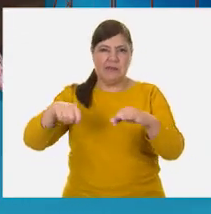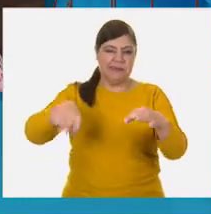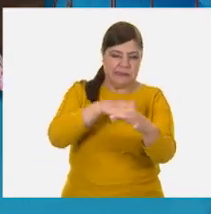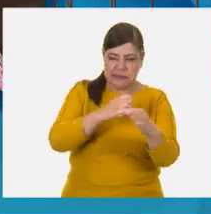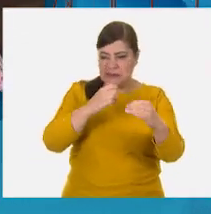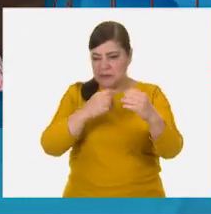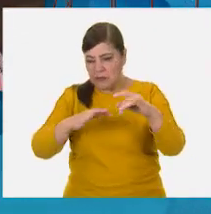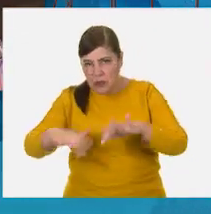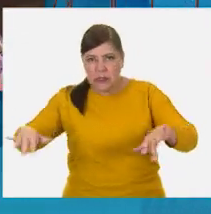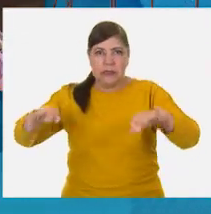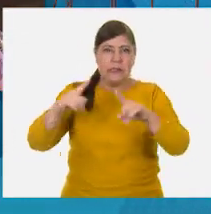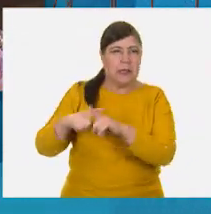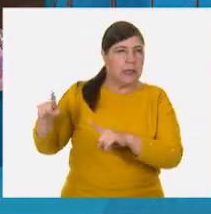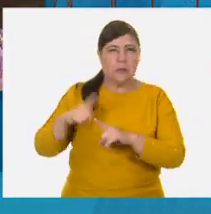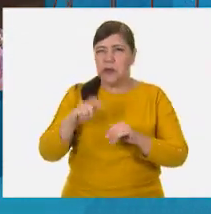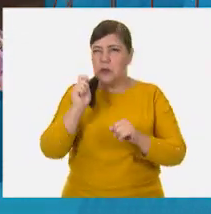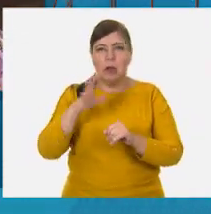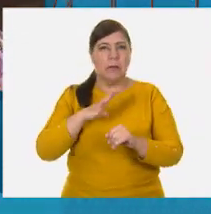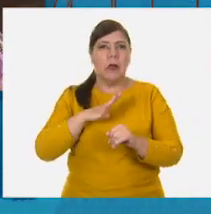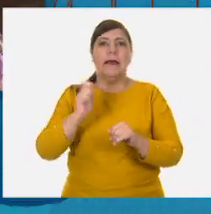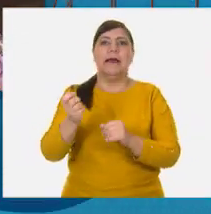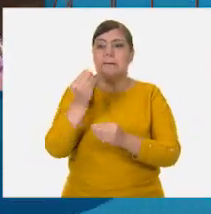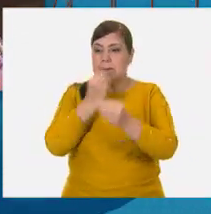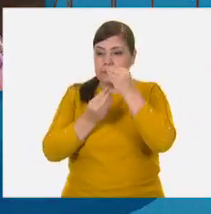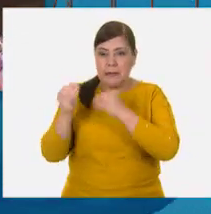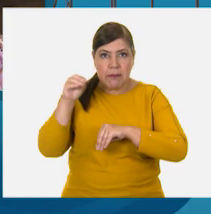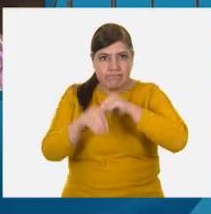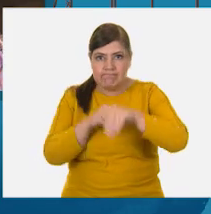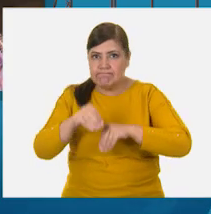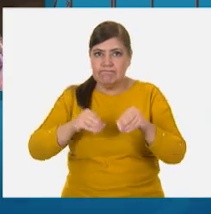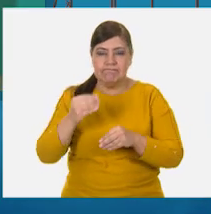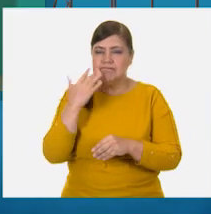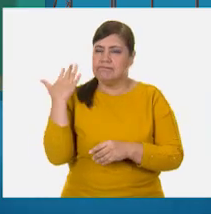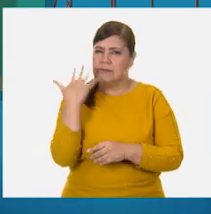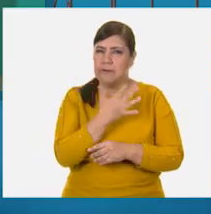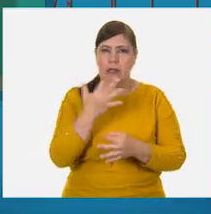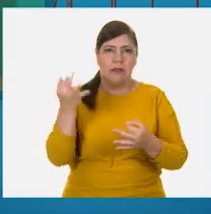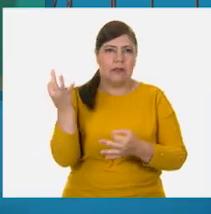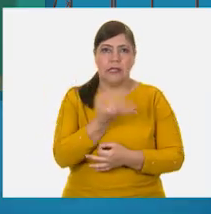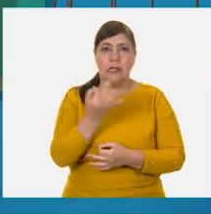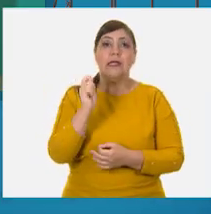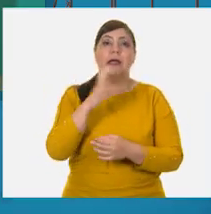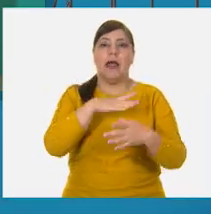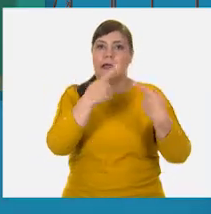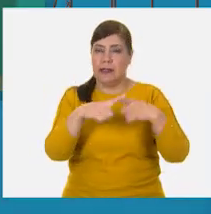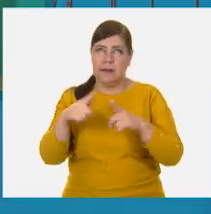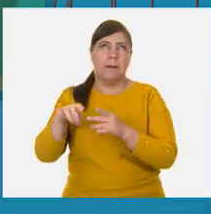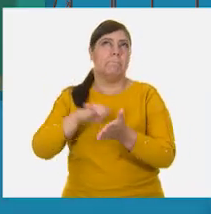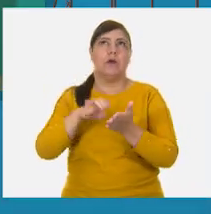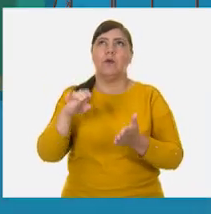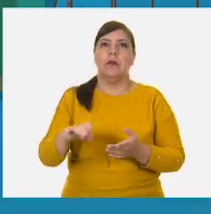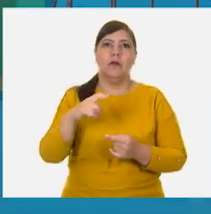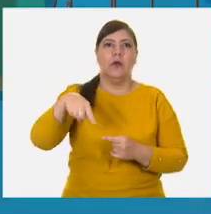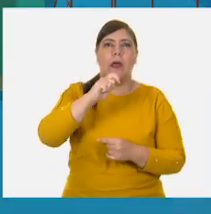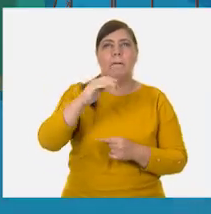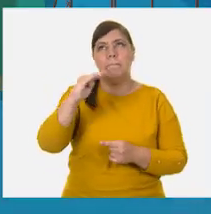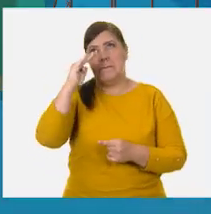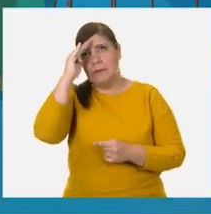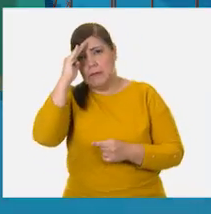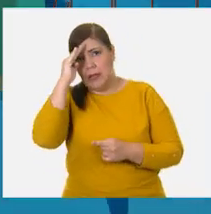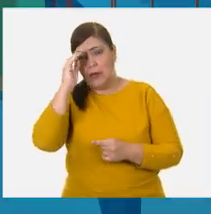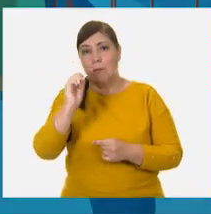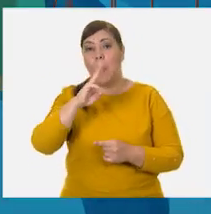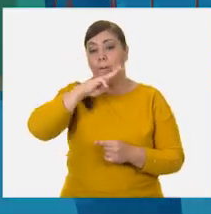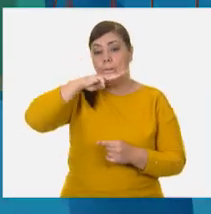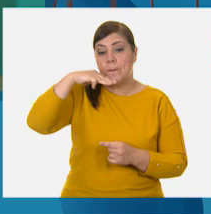musicales, recetas de cocina muy ricas y muy distintas. Por ejemplo, pensemos en un rico plato de